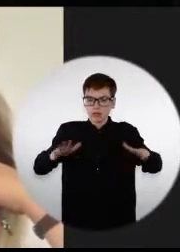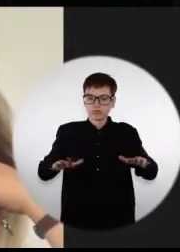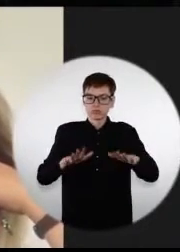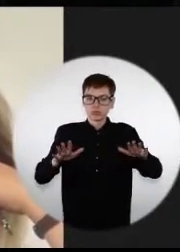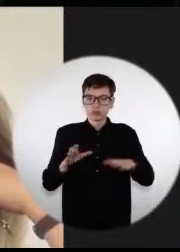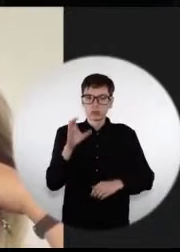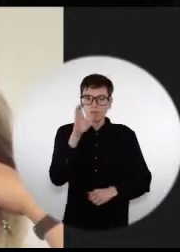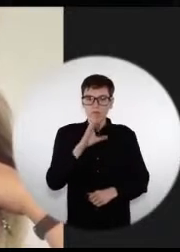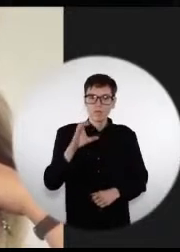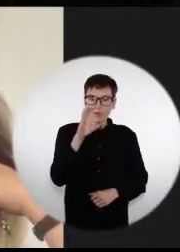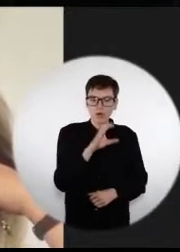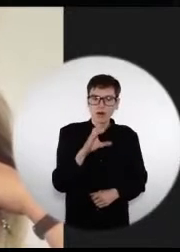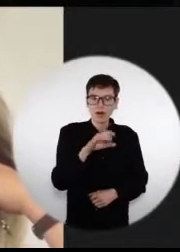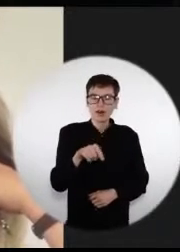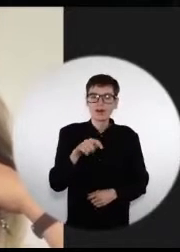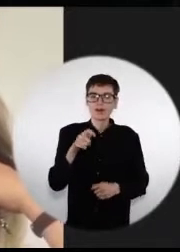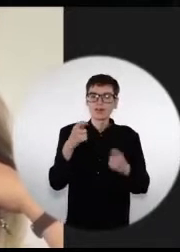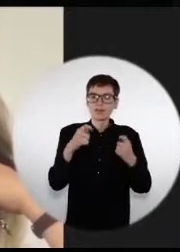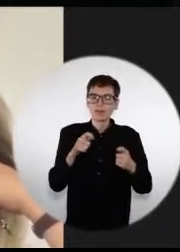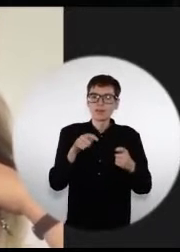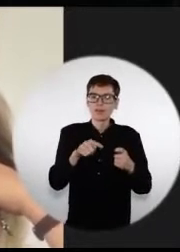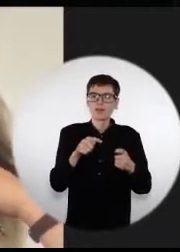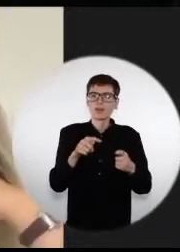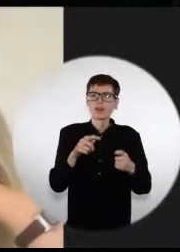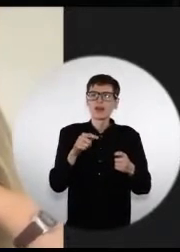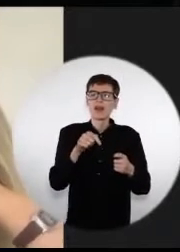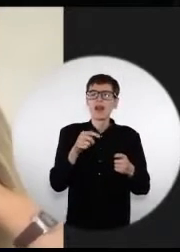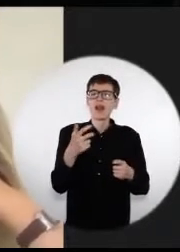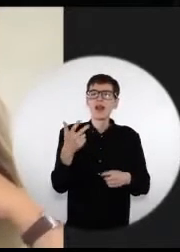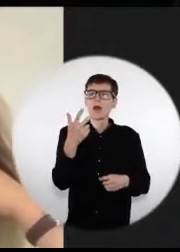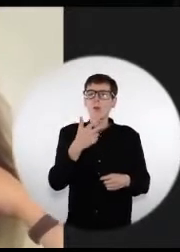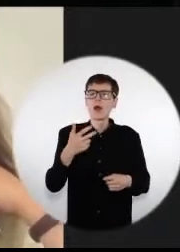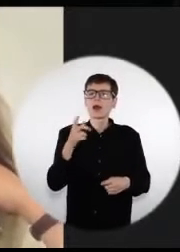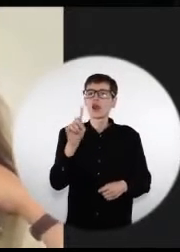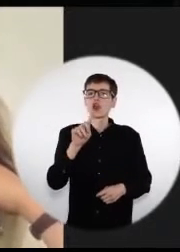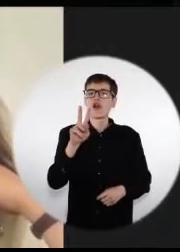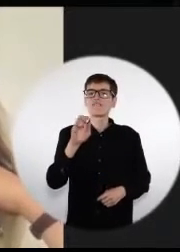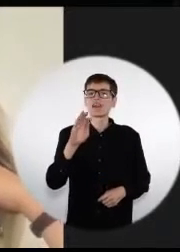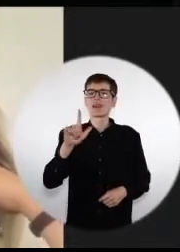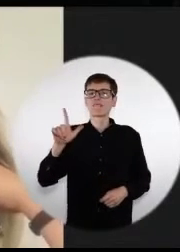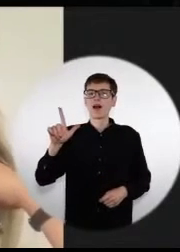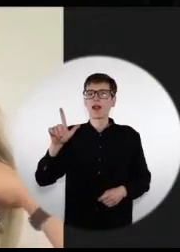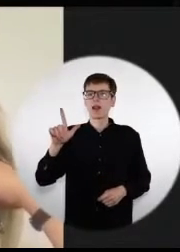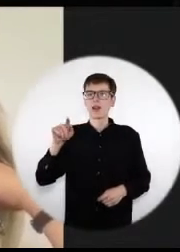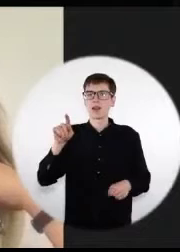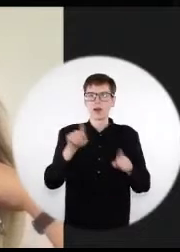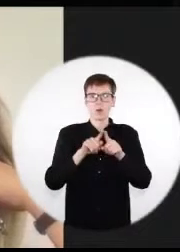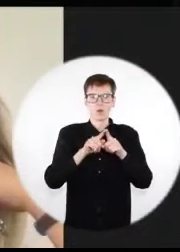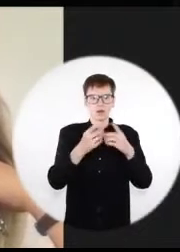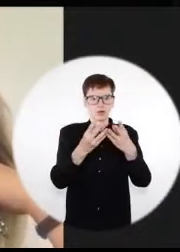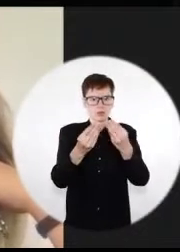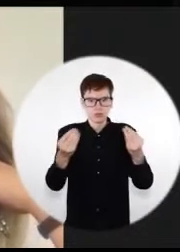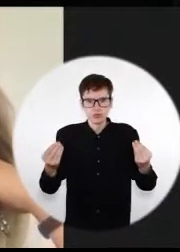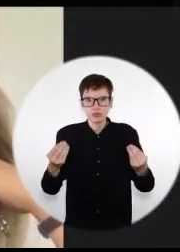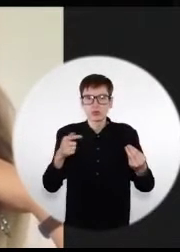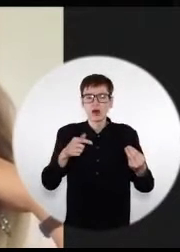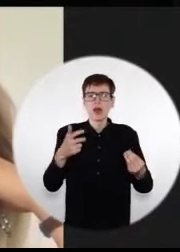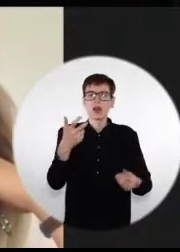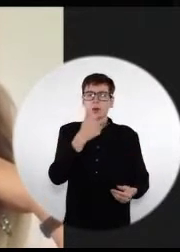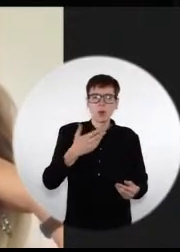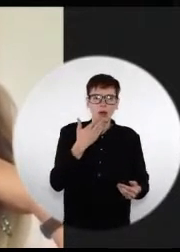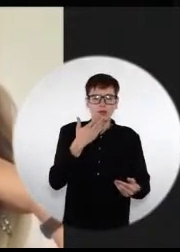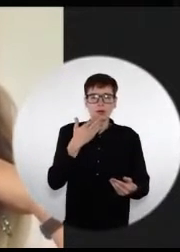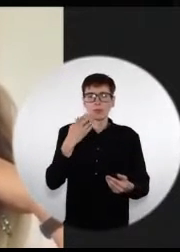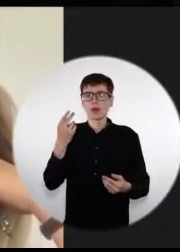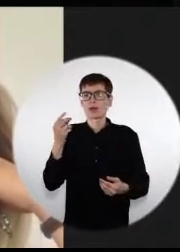es por la intensa búsqueda de crear nuevos lenguajes sobre todos los lenguajes no